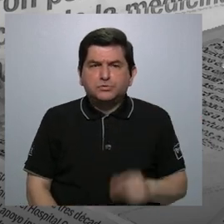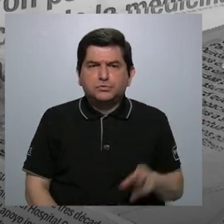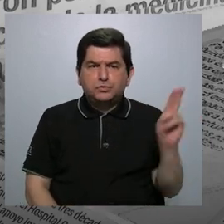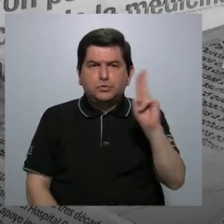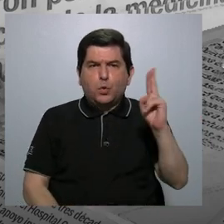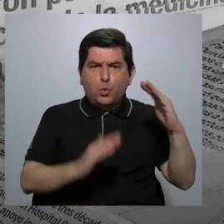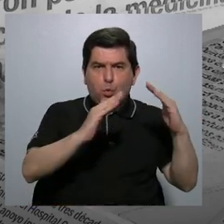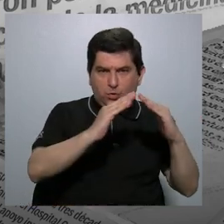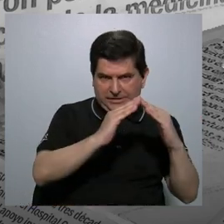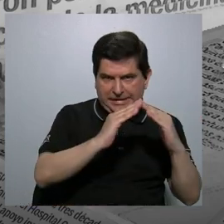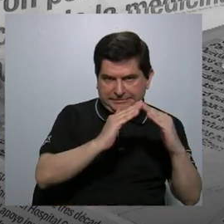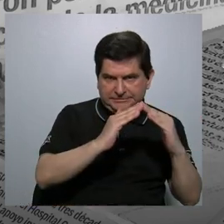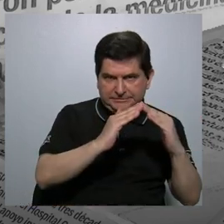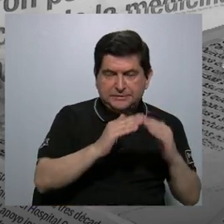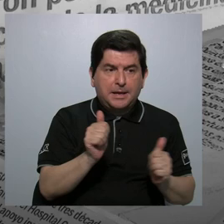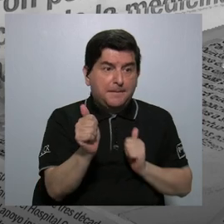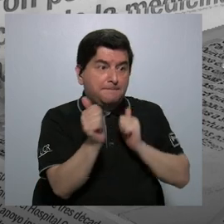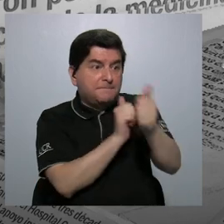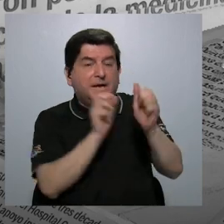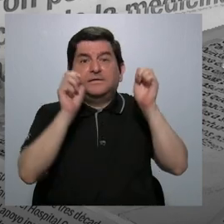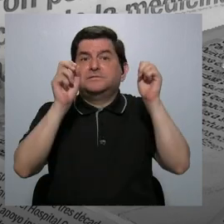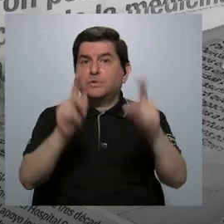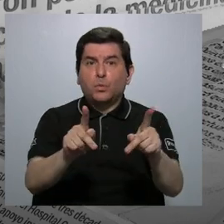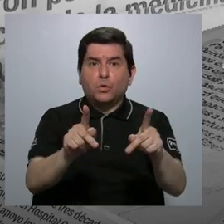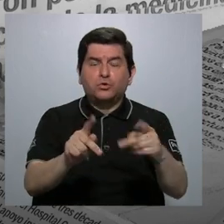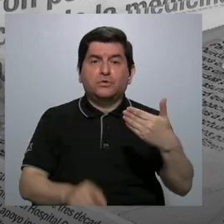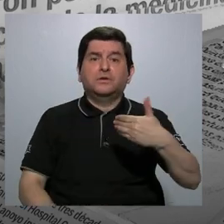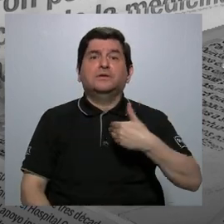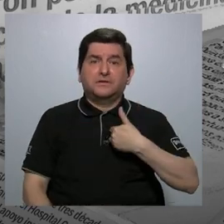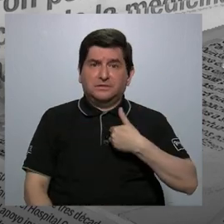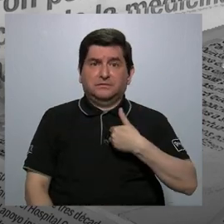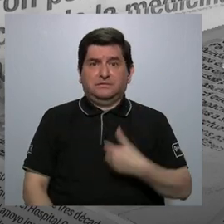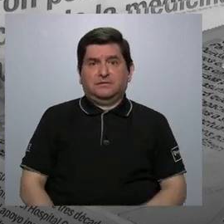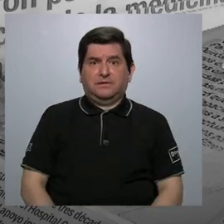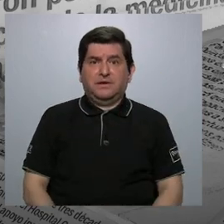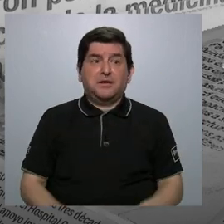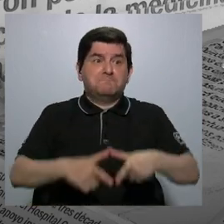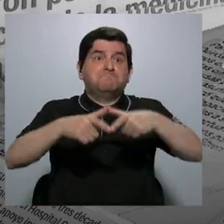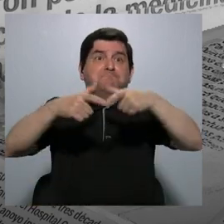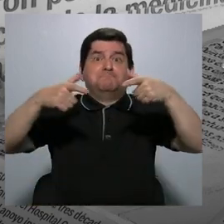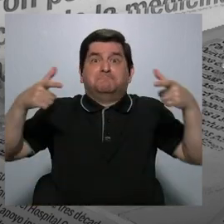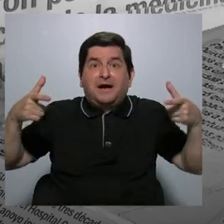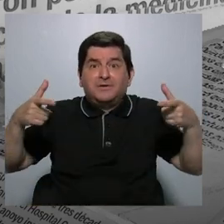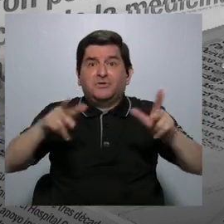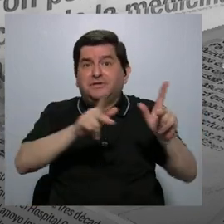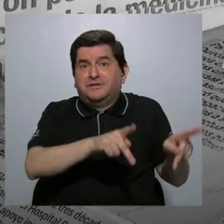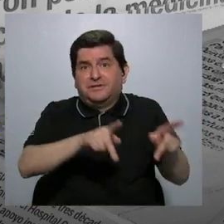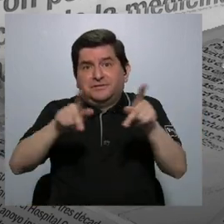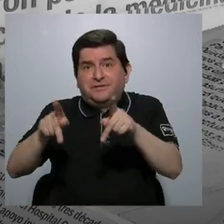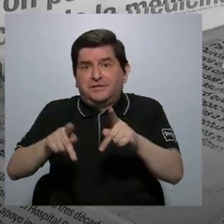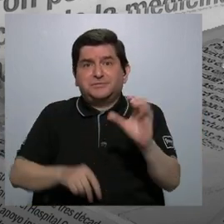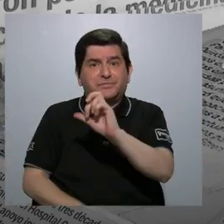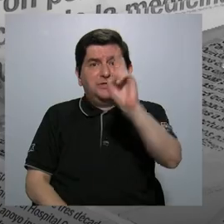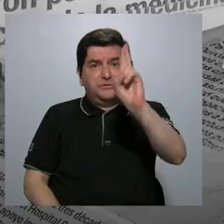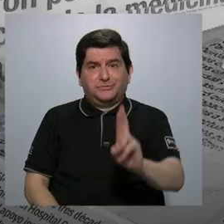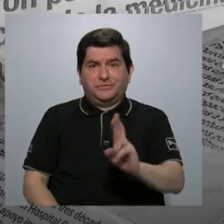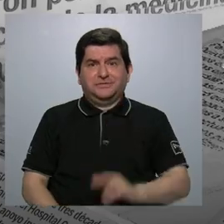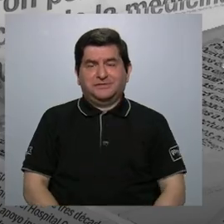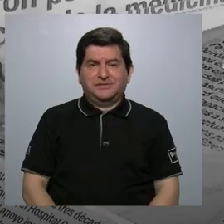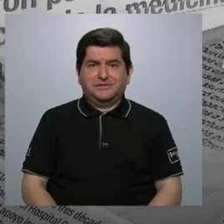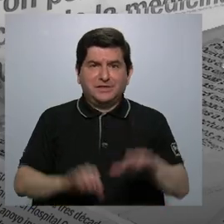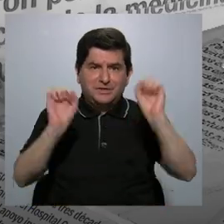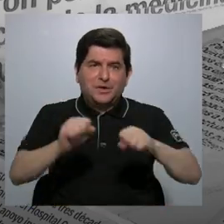unidades habitacionales supera las posibilidades que tienen la mayor cantidad de las personas en Costa Rica